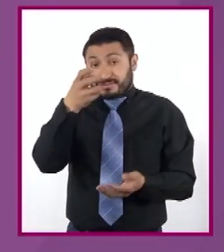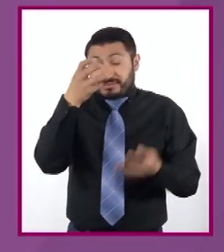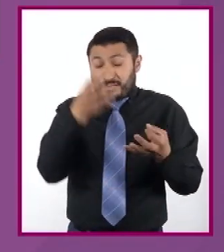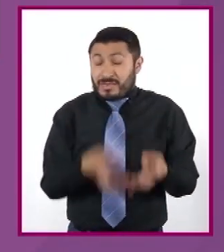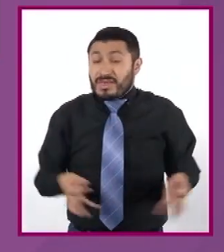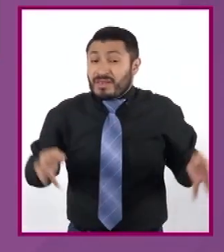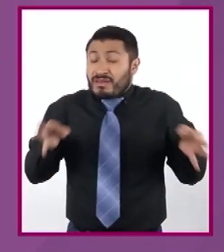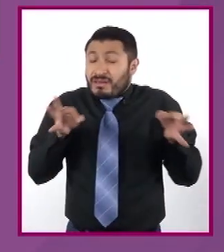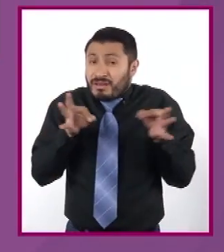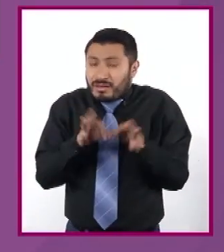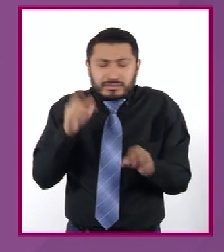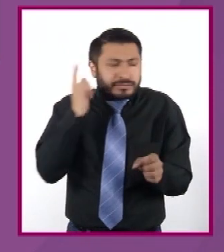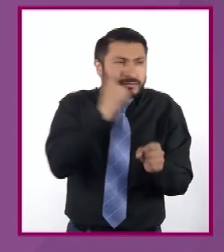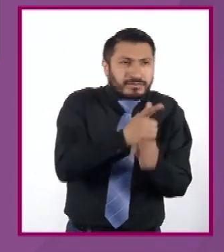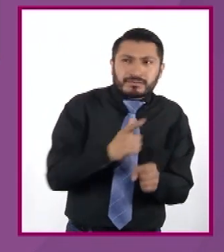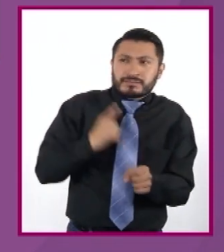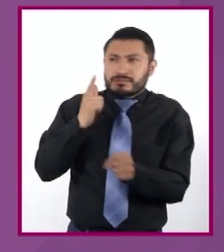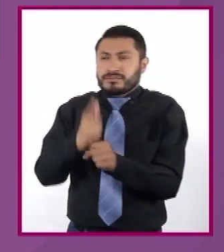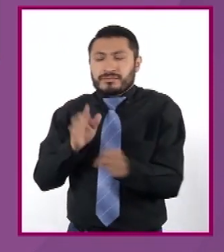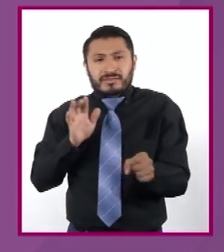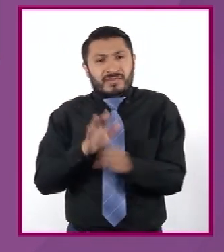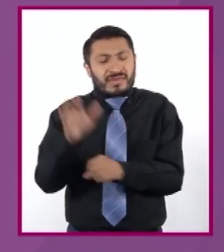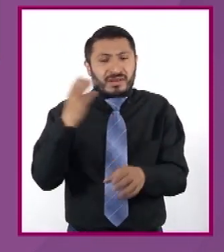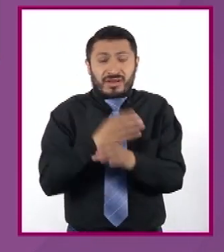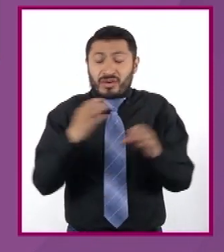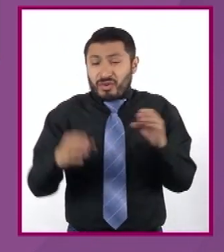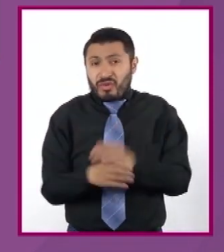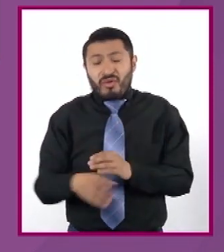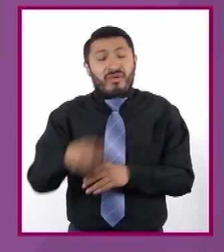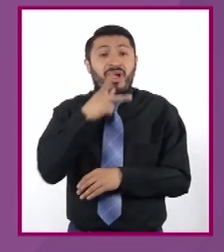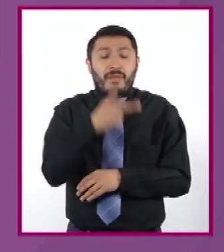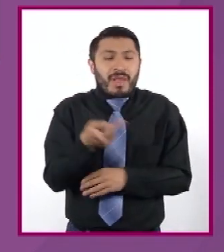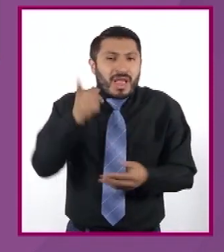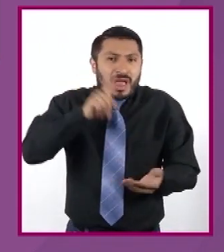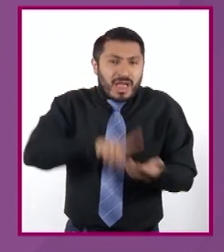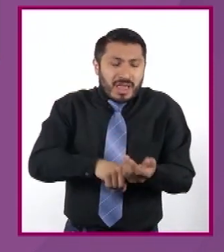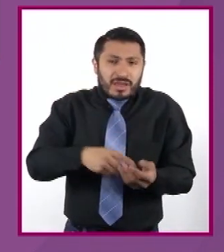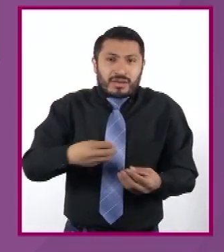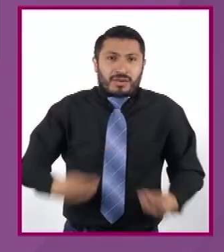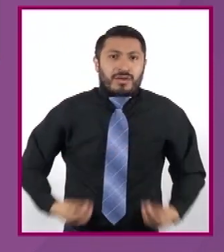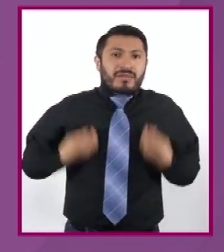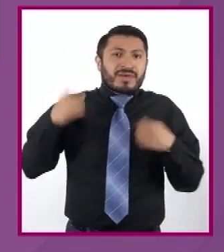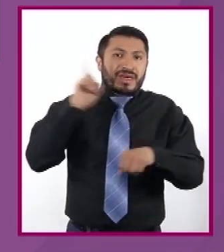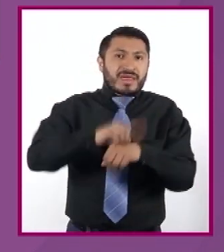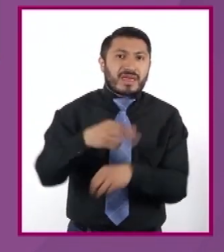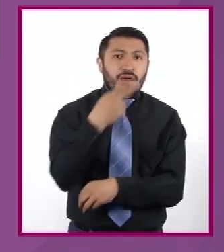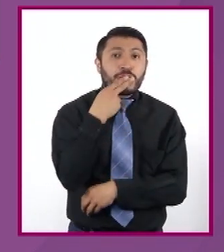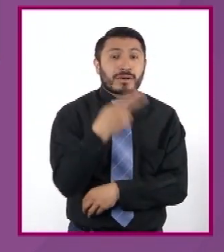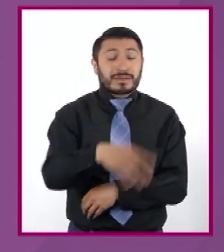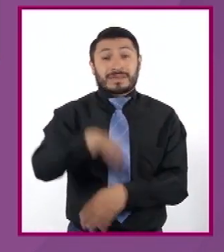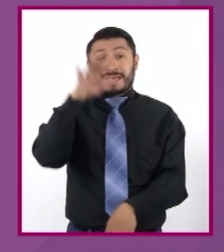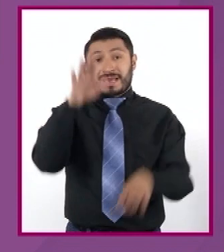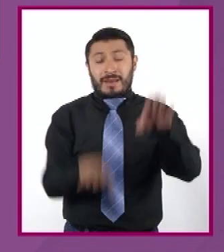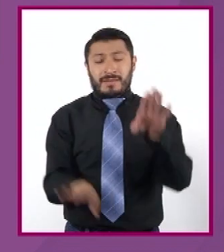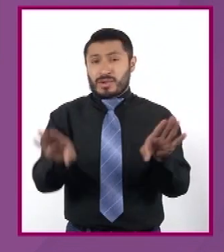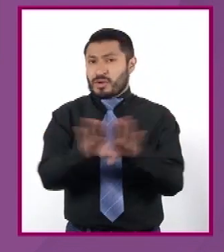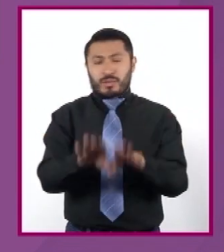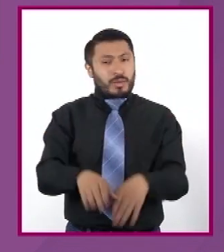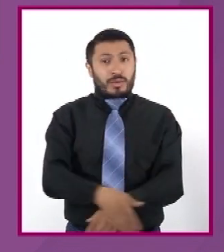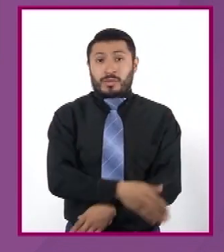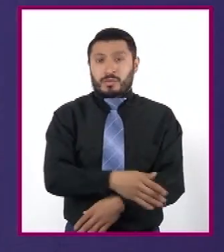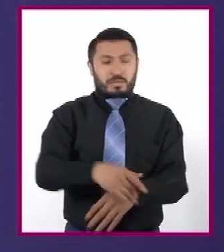fundamental identificar las acciones o palabras que utilizamos en la vida diaria y que sin darnos cuenta dañan a los